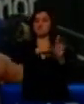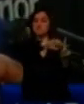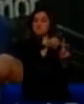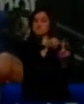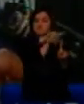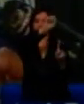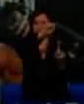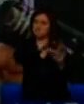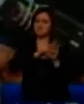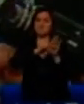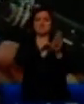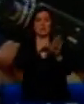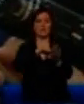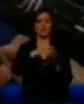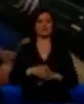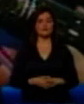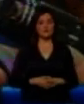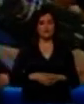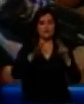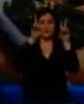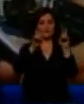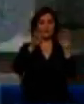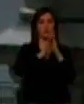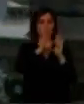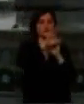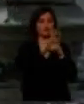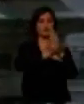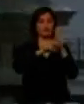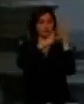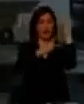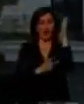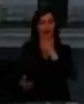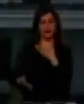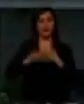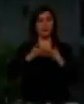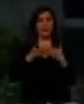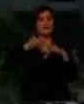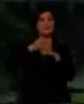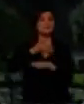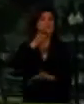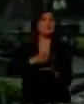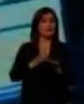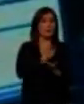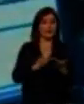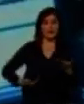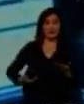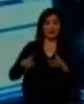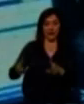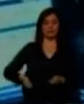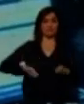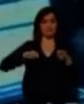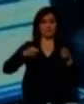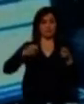para dictamen de constitucionalidad del tema del protocolo de adhesión. Lo siguiente es que el acuerdo pase al Ejecutivo y este a su vez lo remita al Pleno